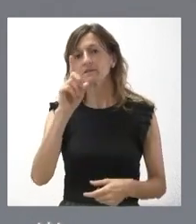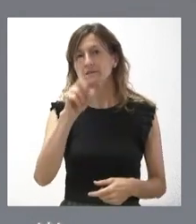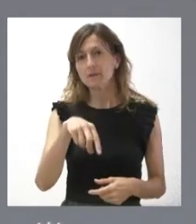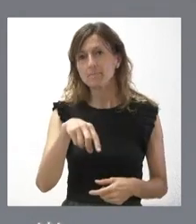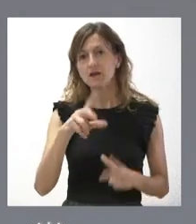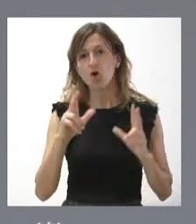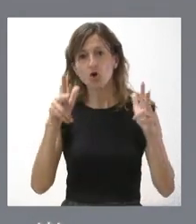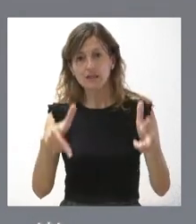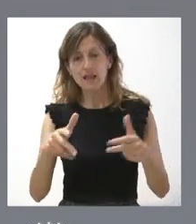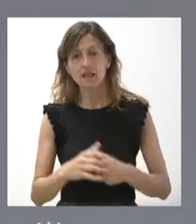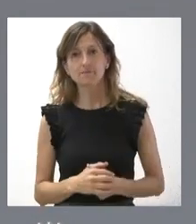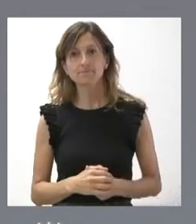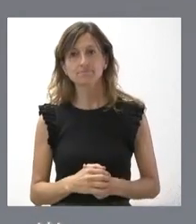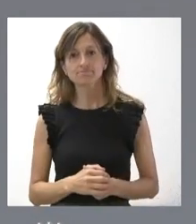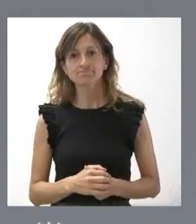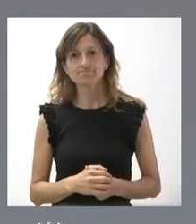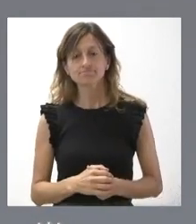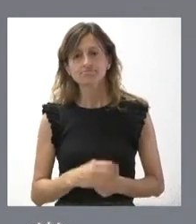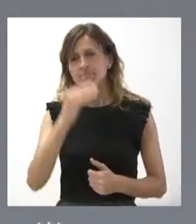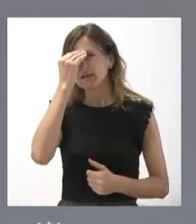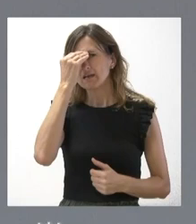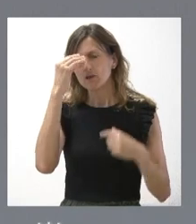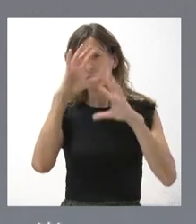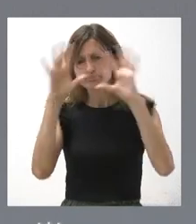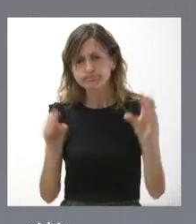y a los hoteles. Bueno, yo creo que es un sector que